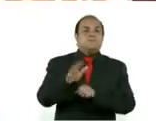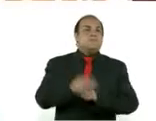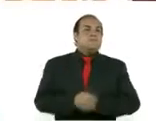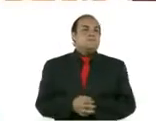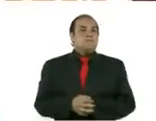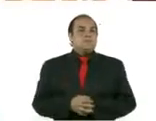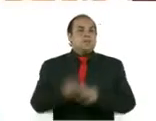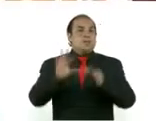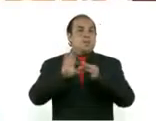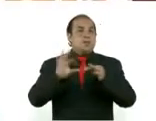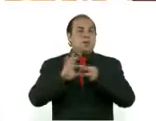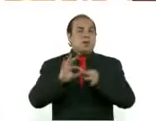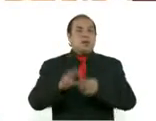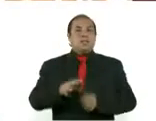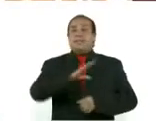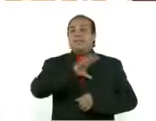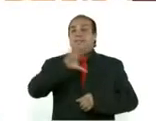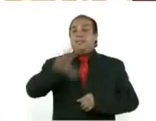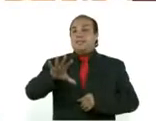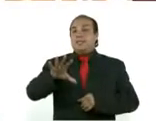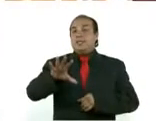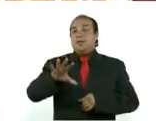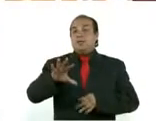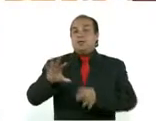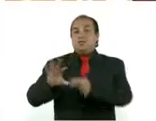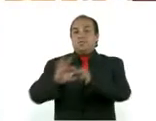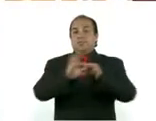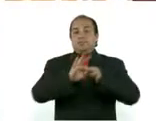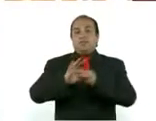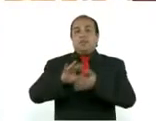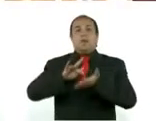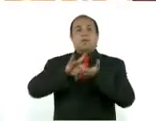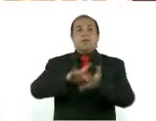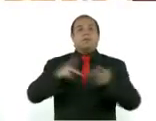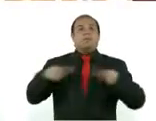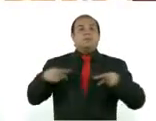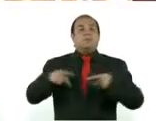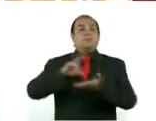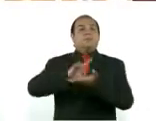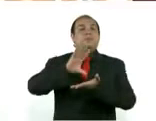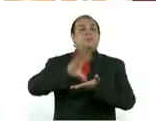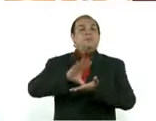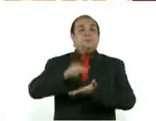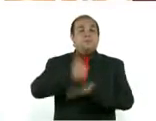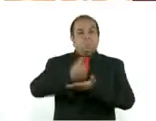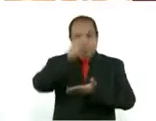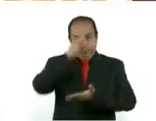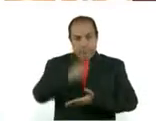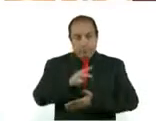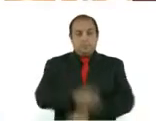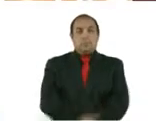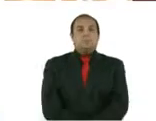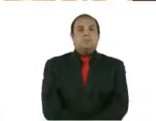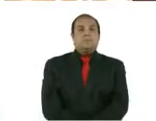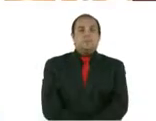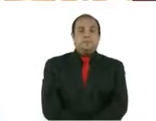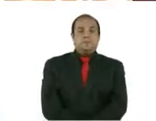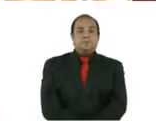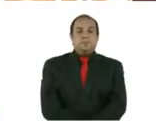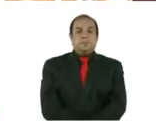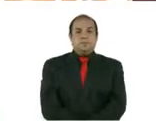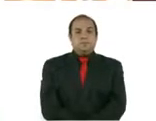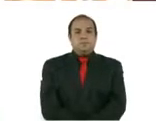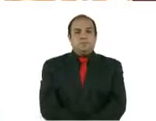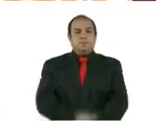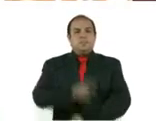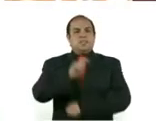la universalización del apoyo para personas con discapacidad en la Ciudad de México. Es un